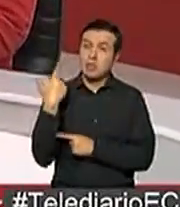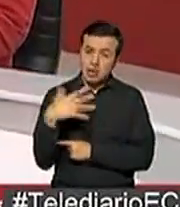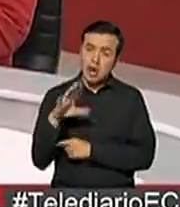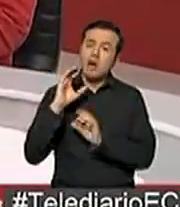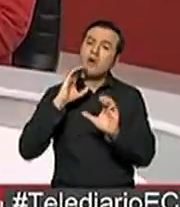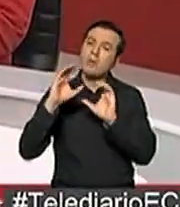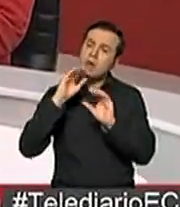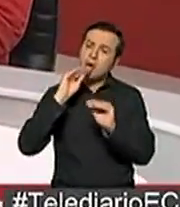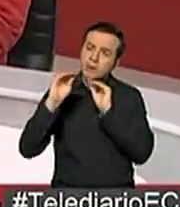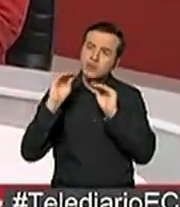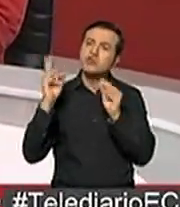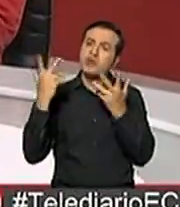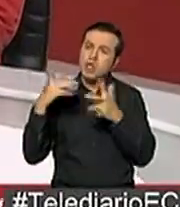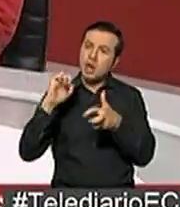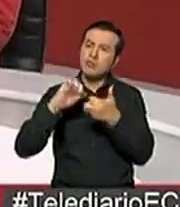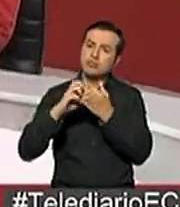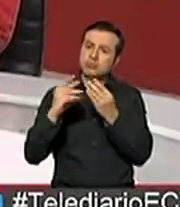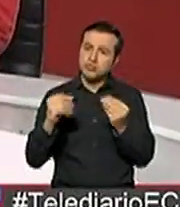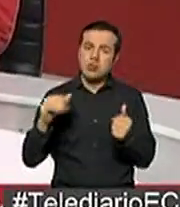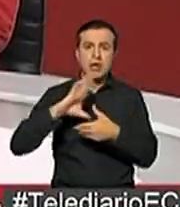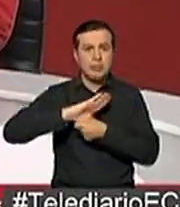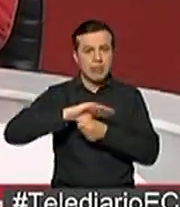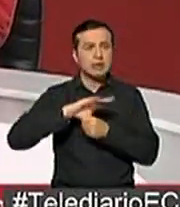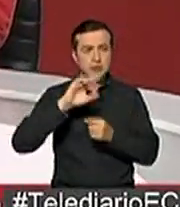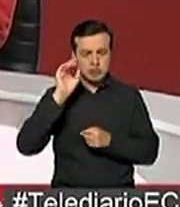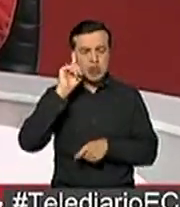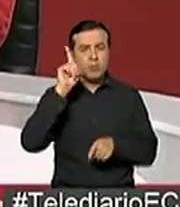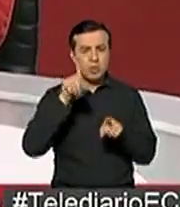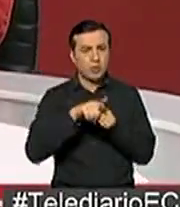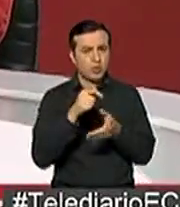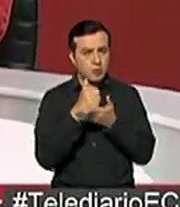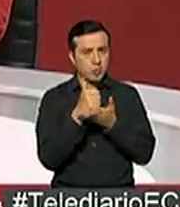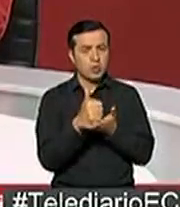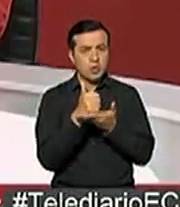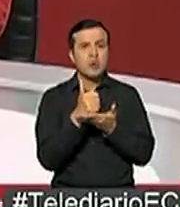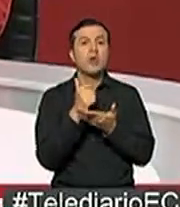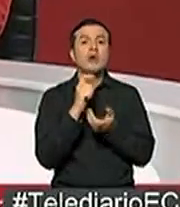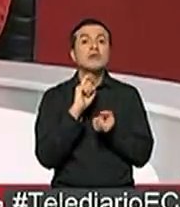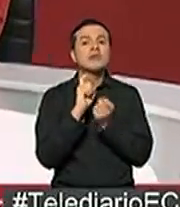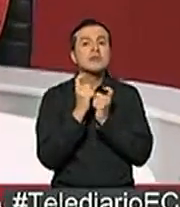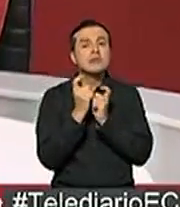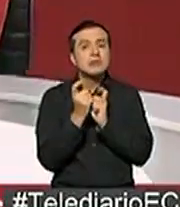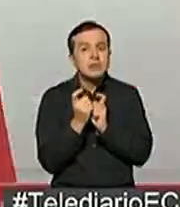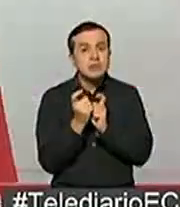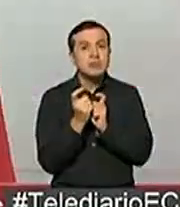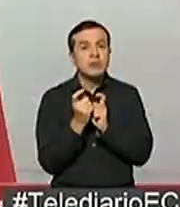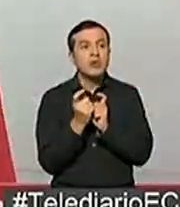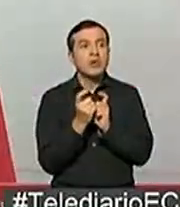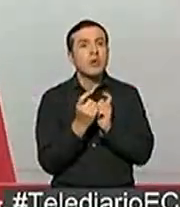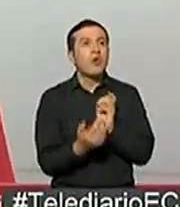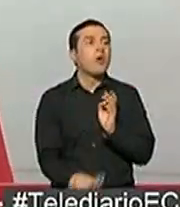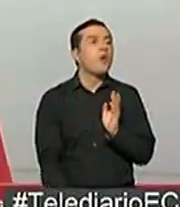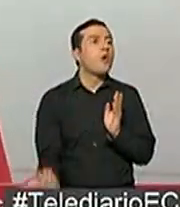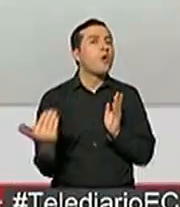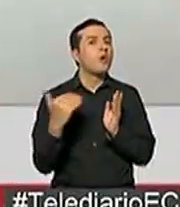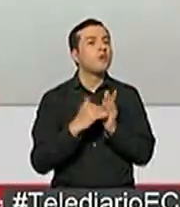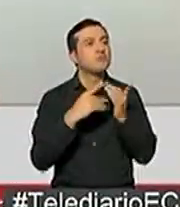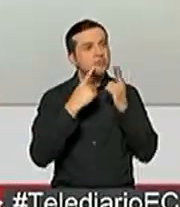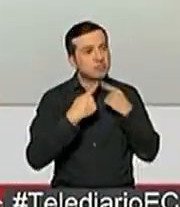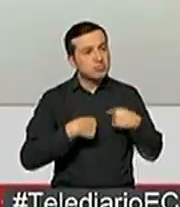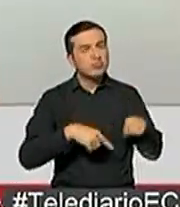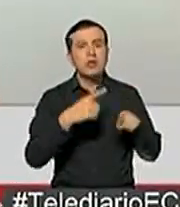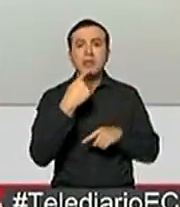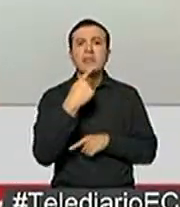con los embajadores ellos nos han ofrecido su ayuda entiendo que esto va a cambiar pero claro inmediatamente vienen estas noticias